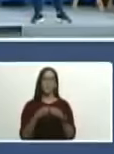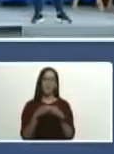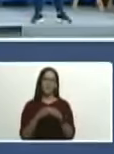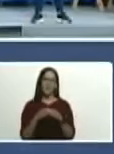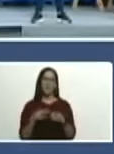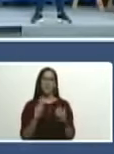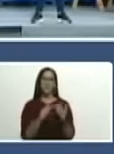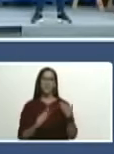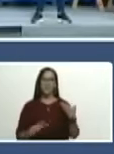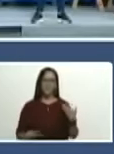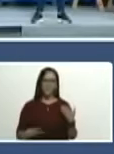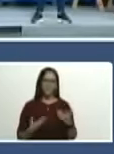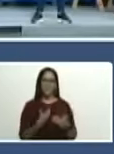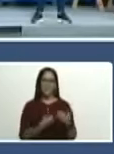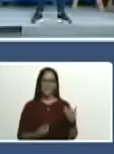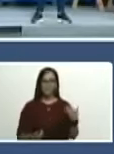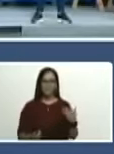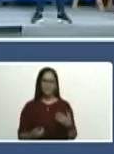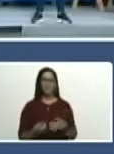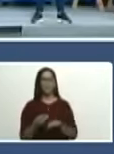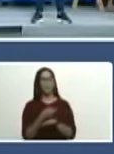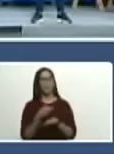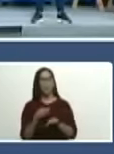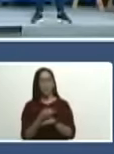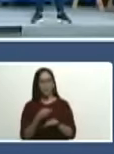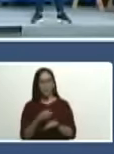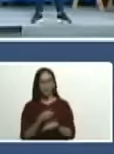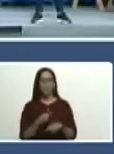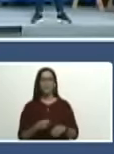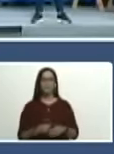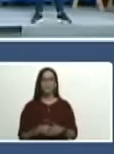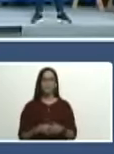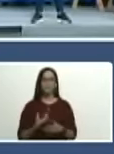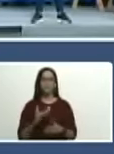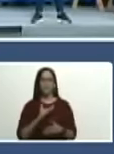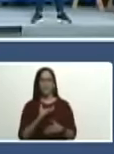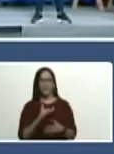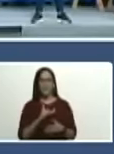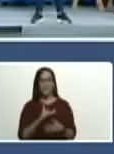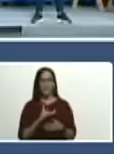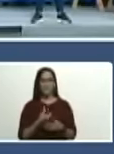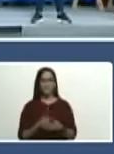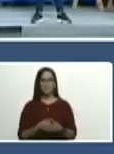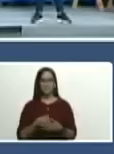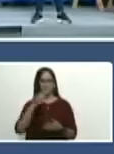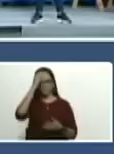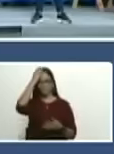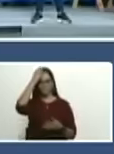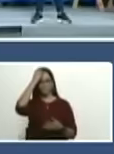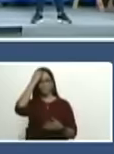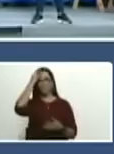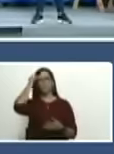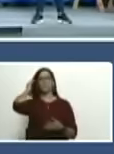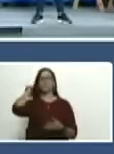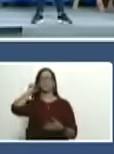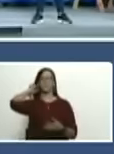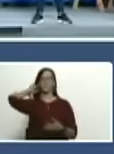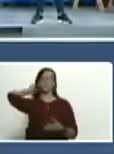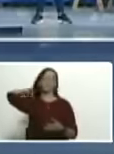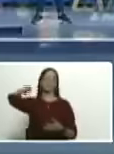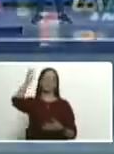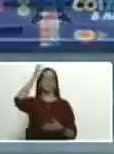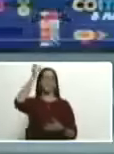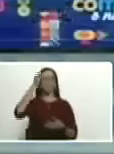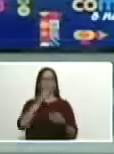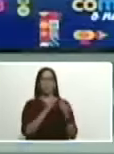vicepresidenta ejecutiva, gobernadores, gobernadoras, alcaldes, alcaldesas, consejos comunales, comunas,